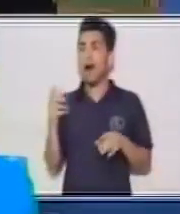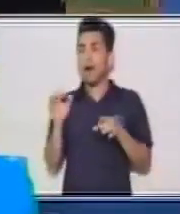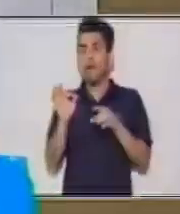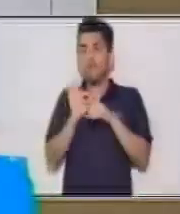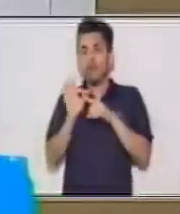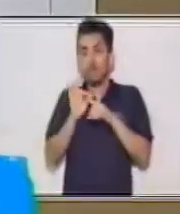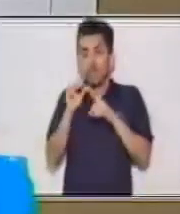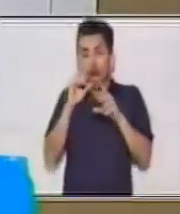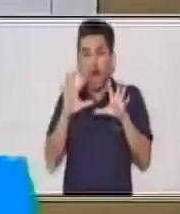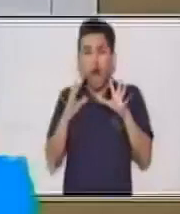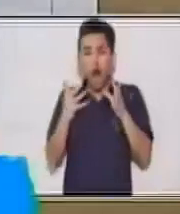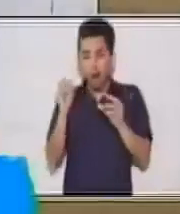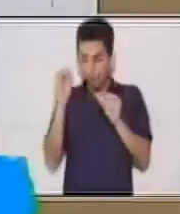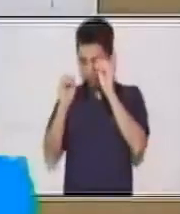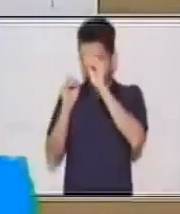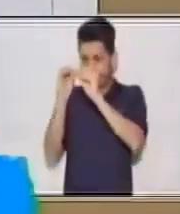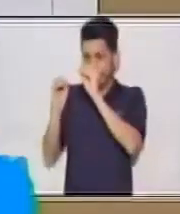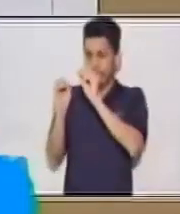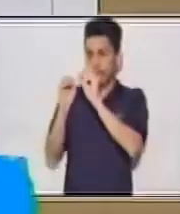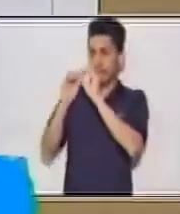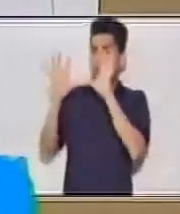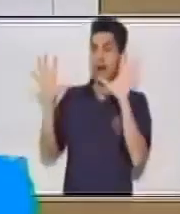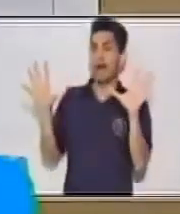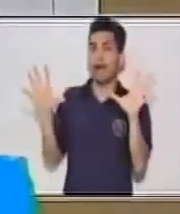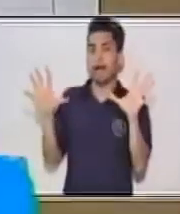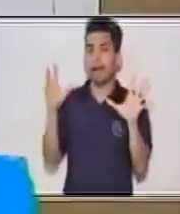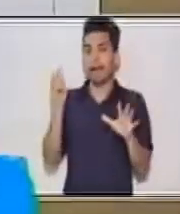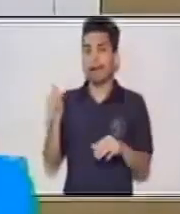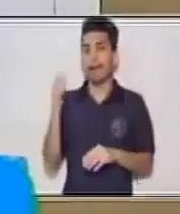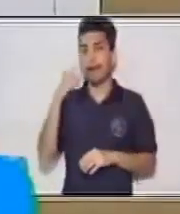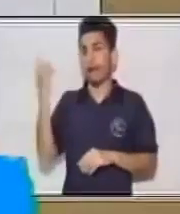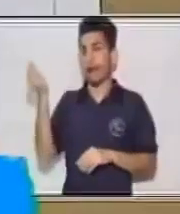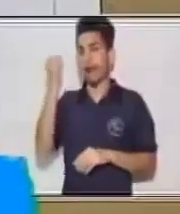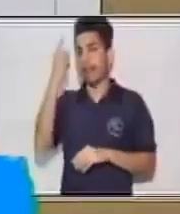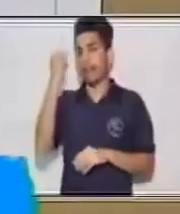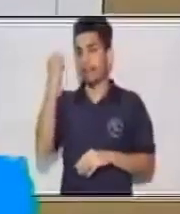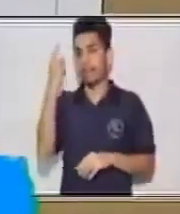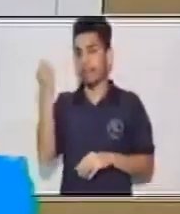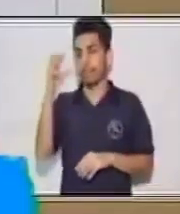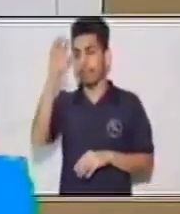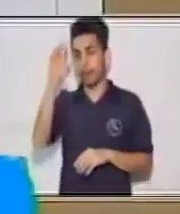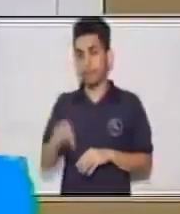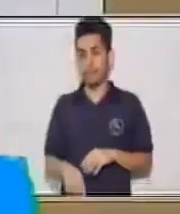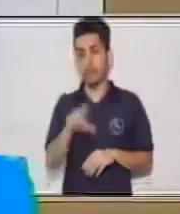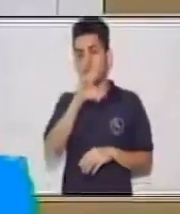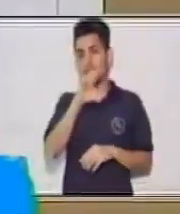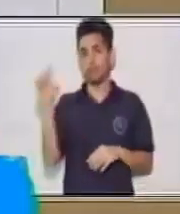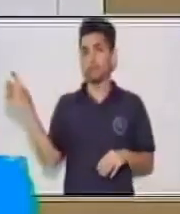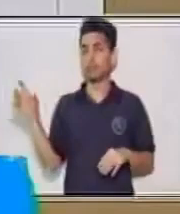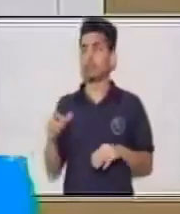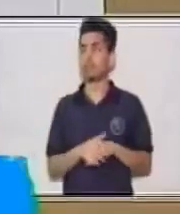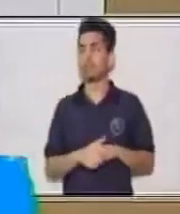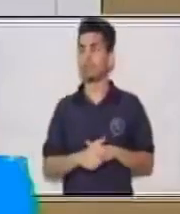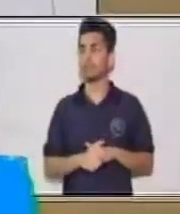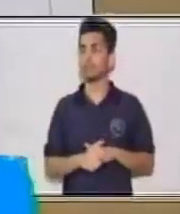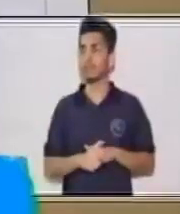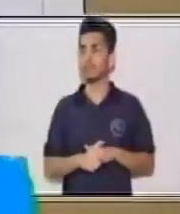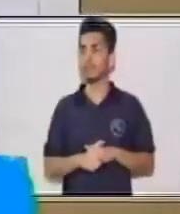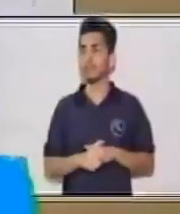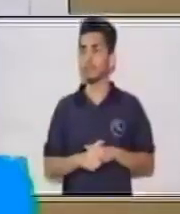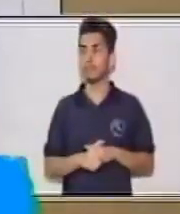a ubicarnos ahora de este lado? Entonces, tengo acá un pequeño, les voy a hacer una pequeña explicación. Entonces, por